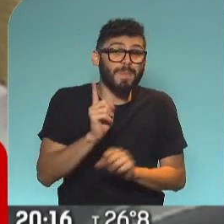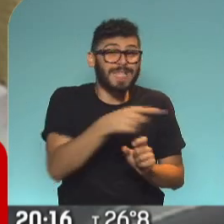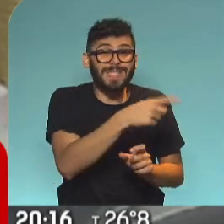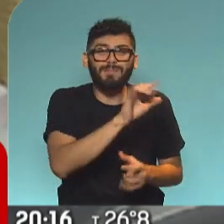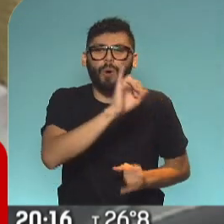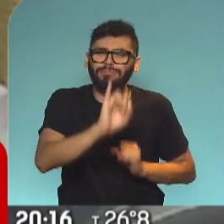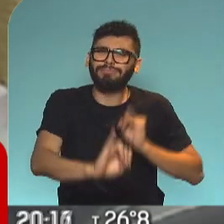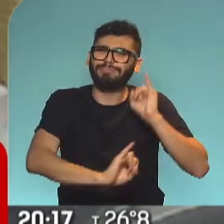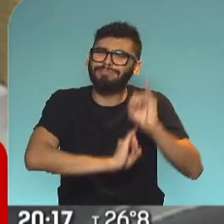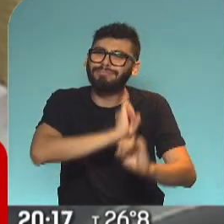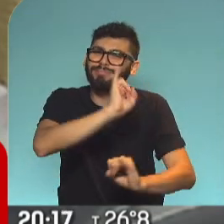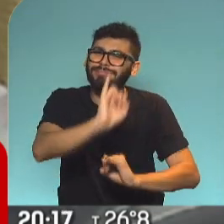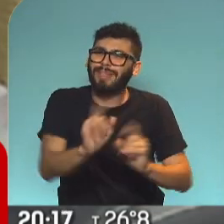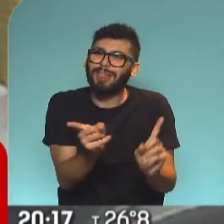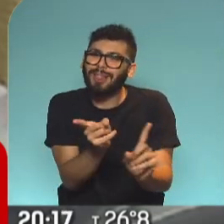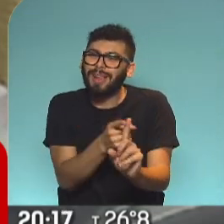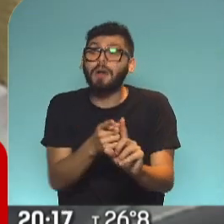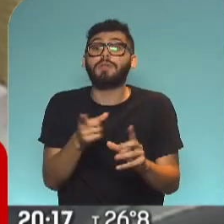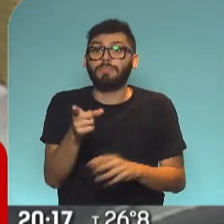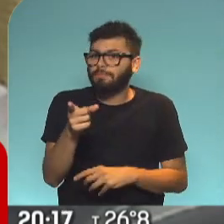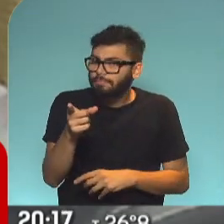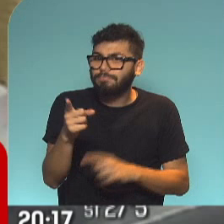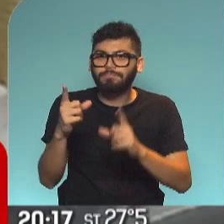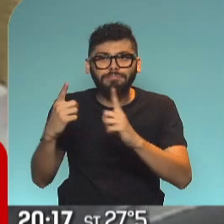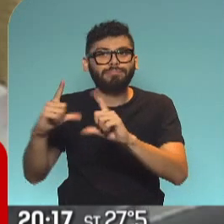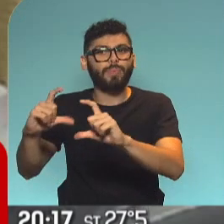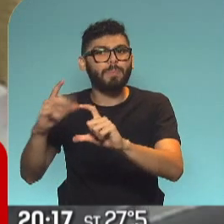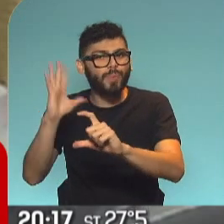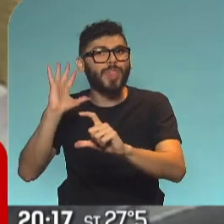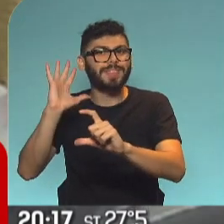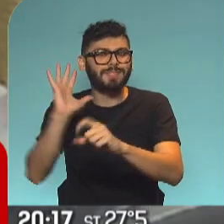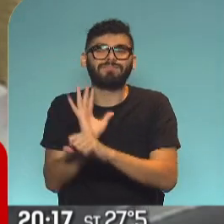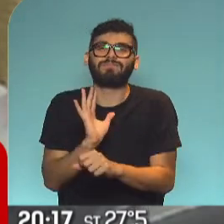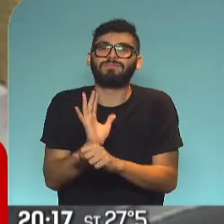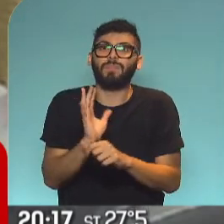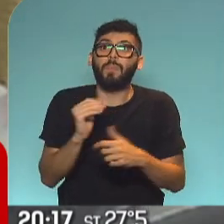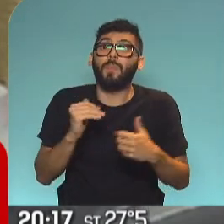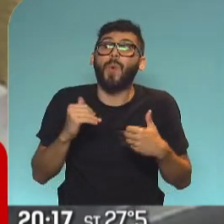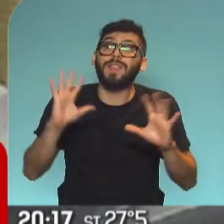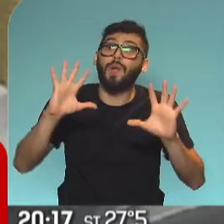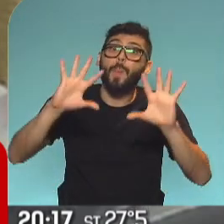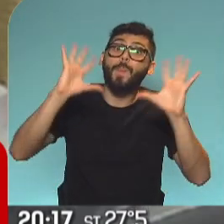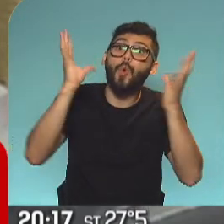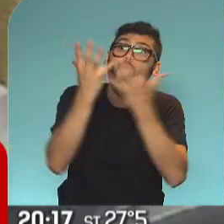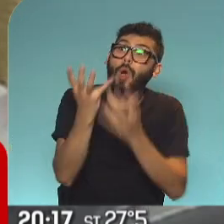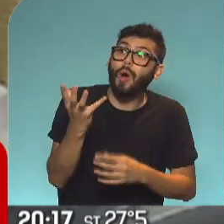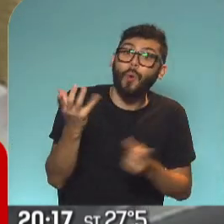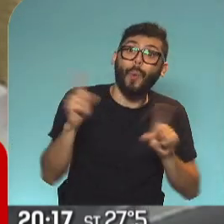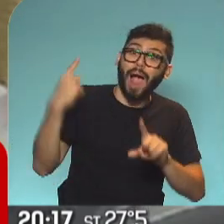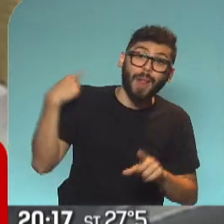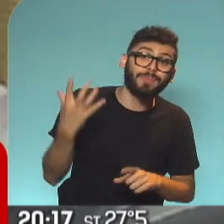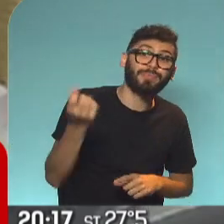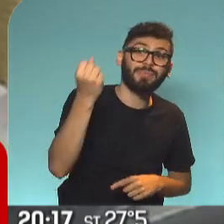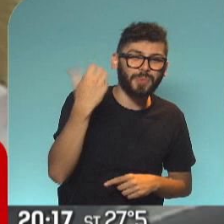está contando, de esta cercanía que había, y tal vez alguna manera, si se quiere, también de volver a tener ese mundo. Sí, iba a marcar